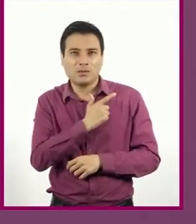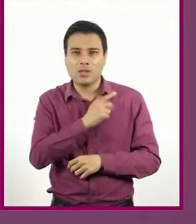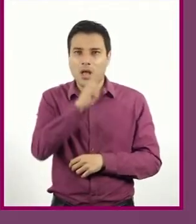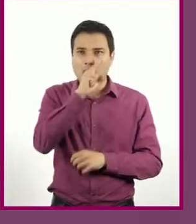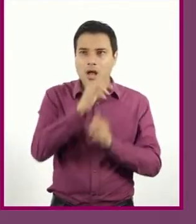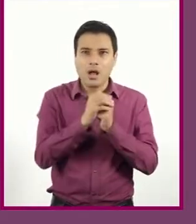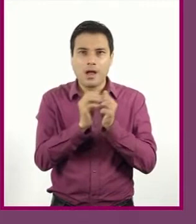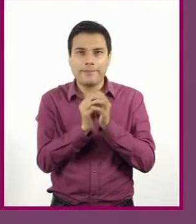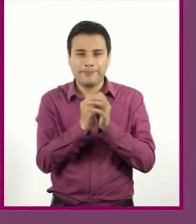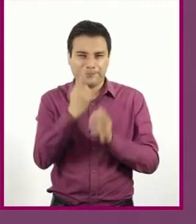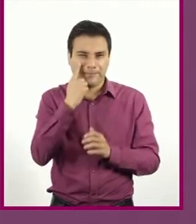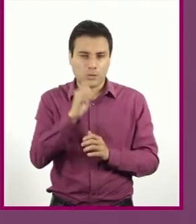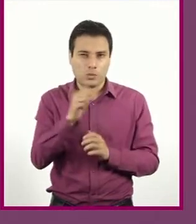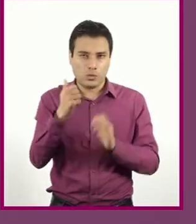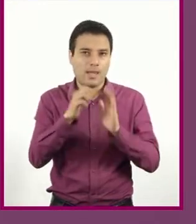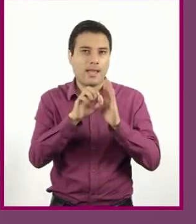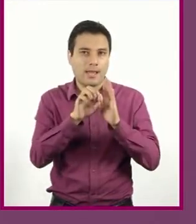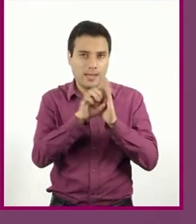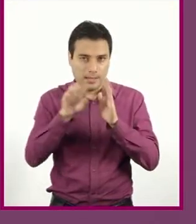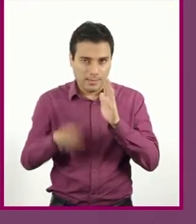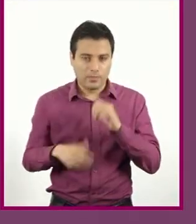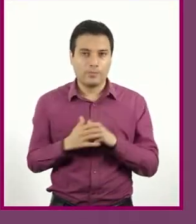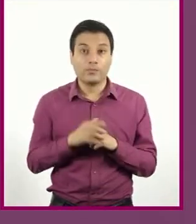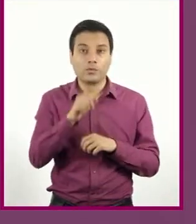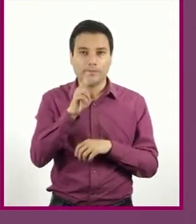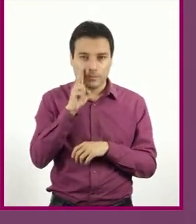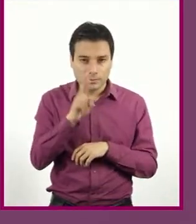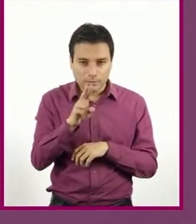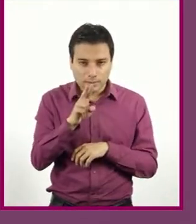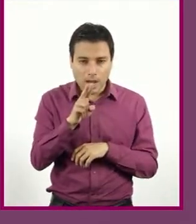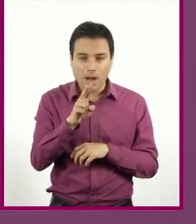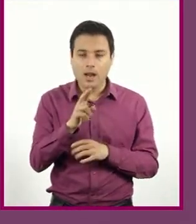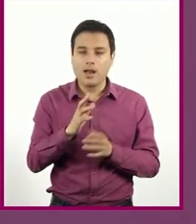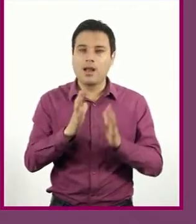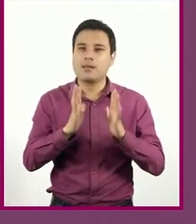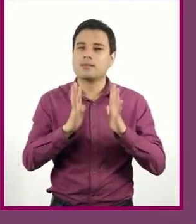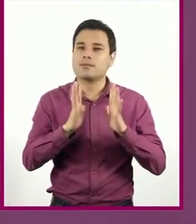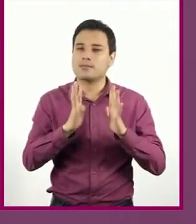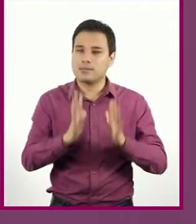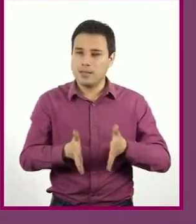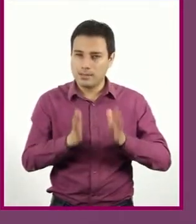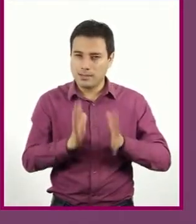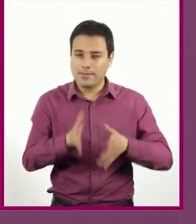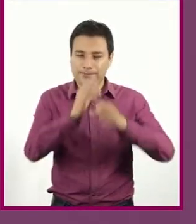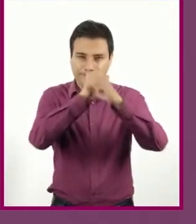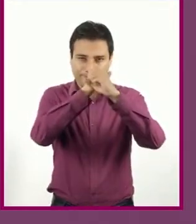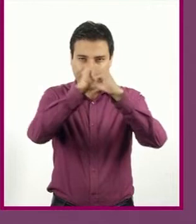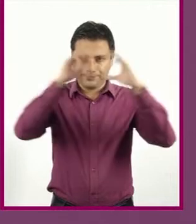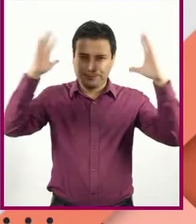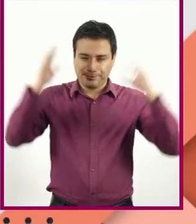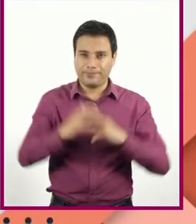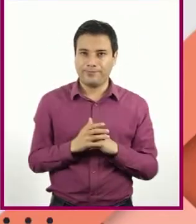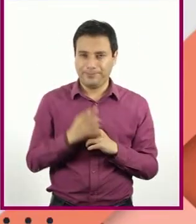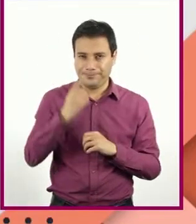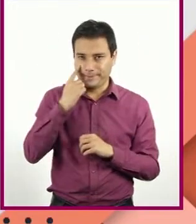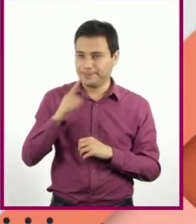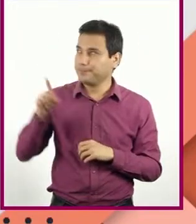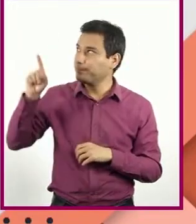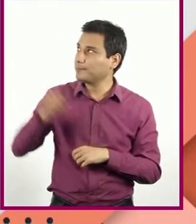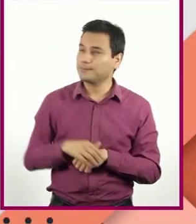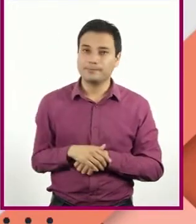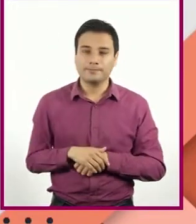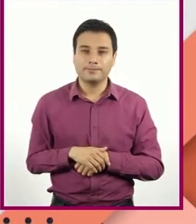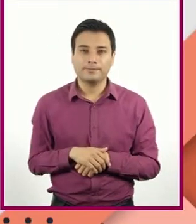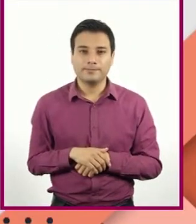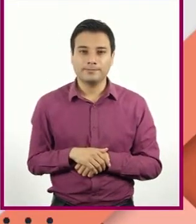Veamos estas otras viñetas para que puedan imaginar a partir de ellas lo que sigue y cómo termina la historieta. Como observan,